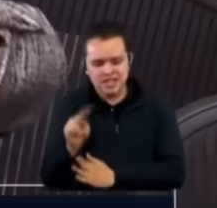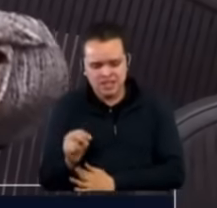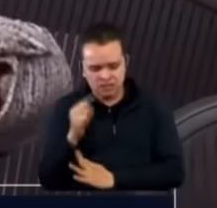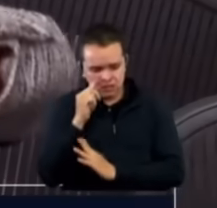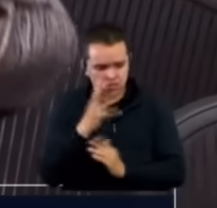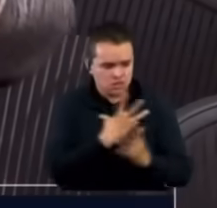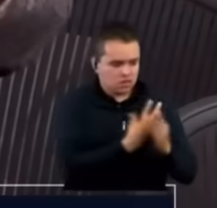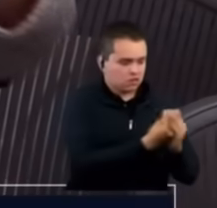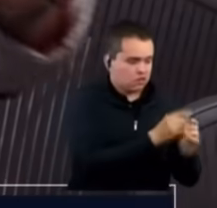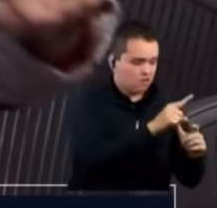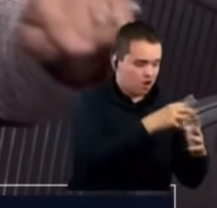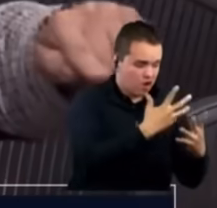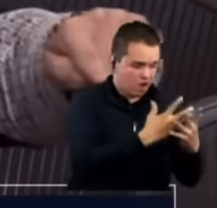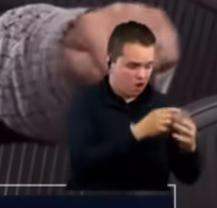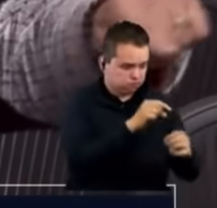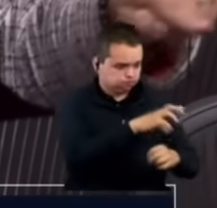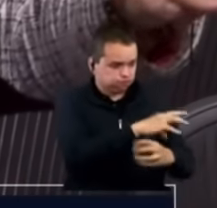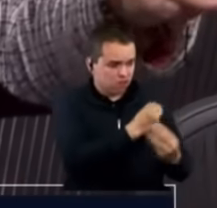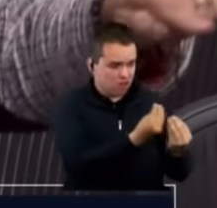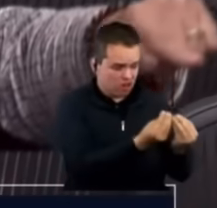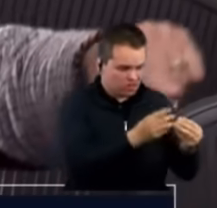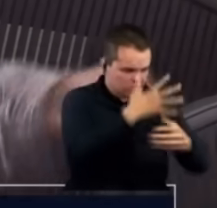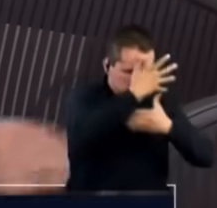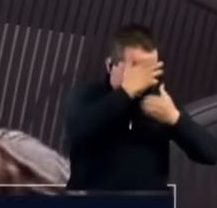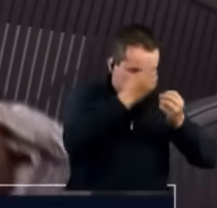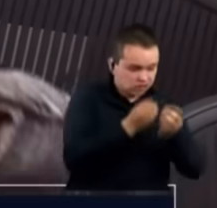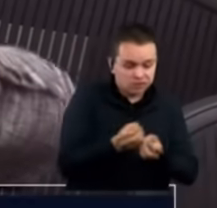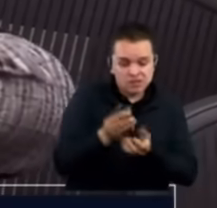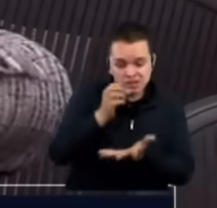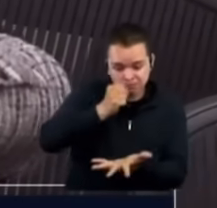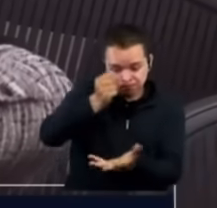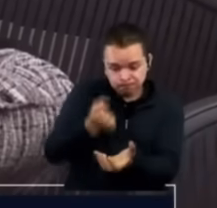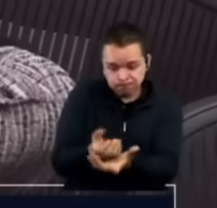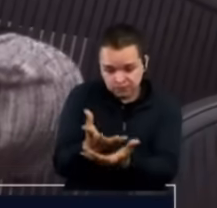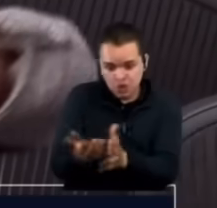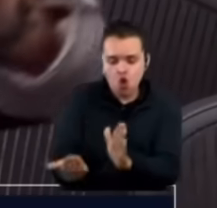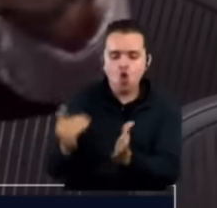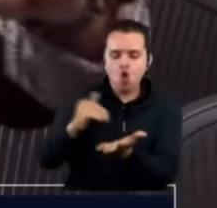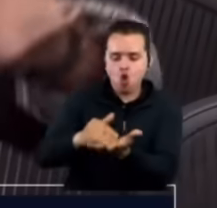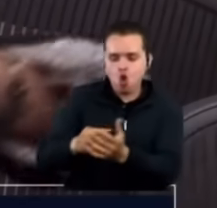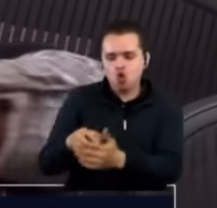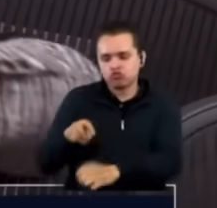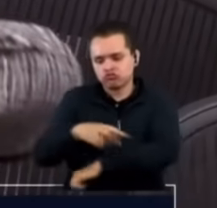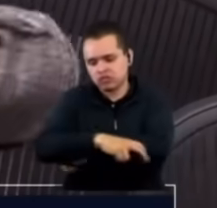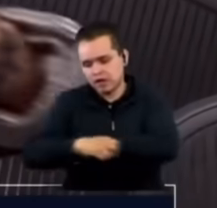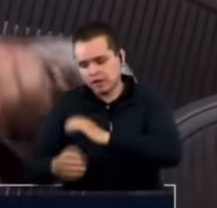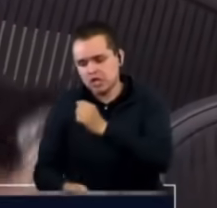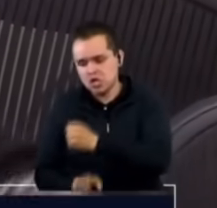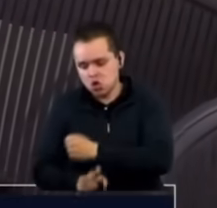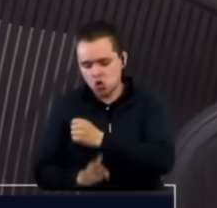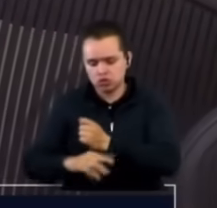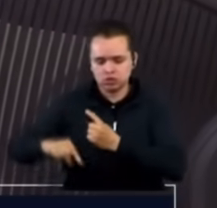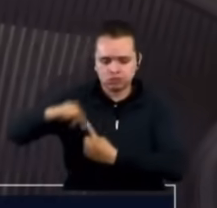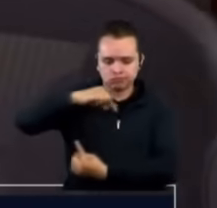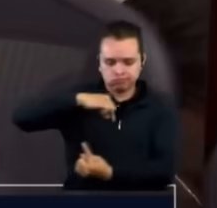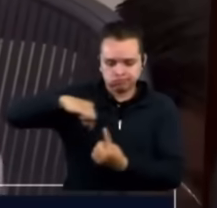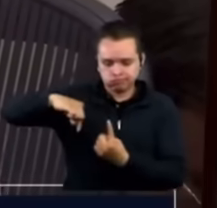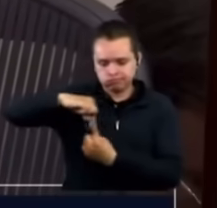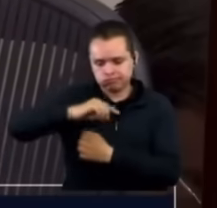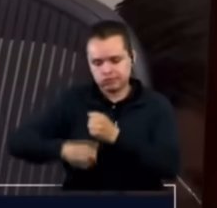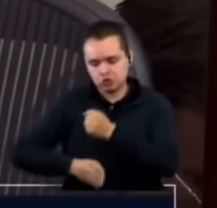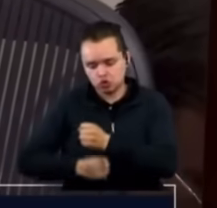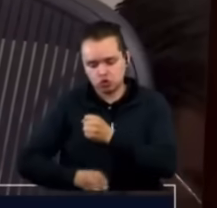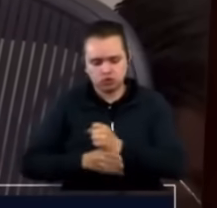estructura criminal, se desmovilizan, reciben beneficios, vuelven a delinquir y siguen en esa puertica